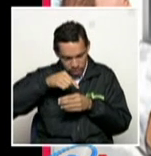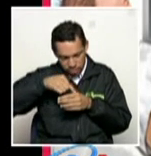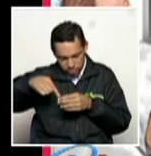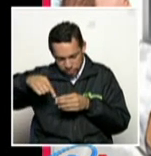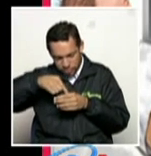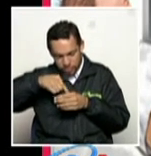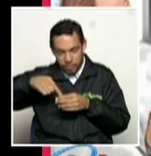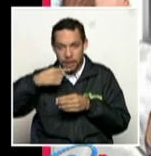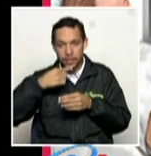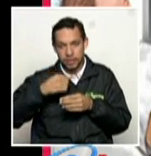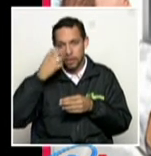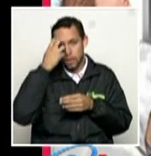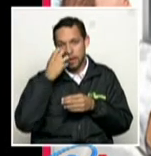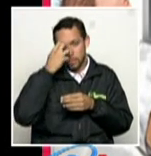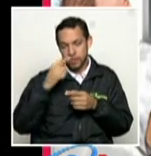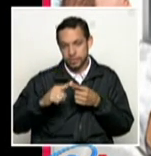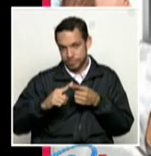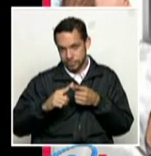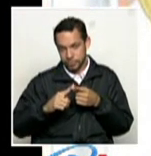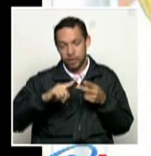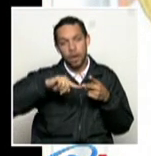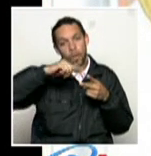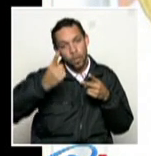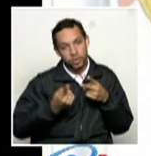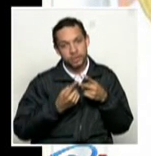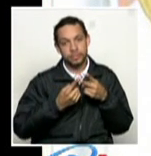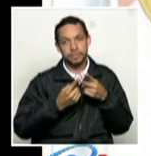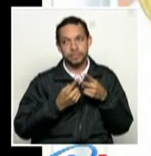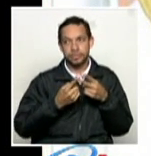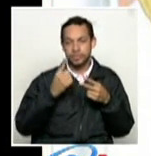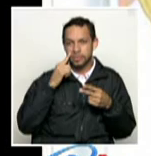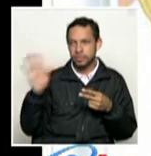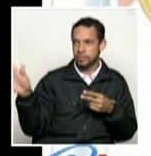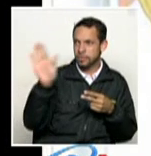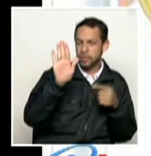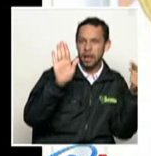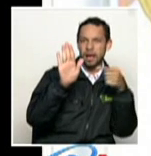hace el examen. La colposcopia es lo que hay en pantalla.